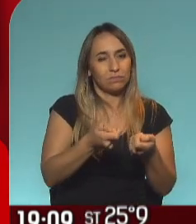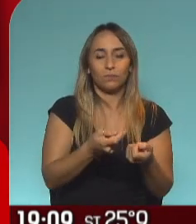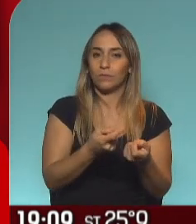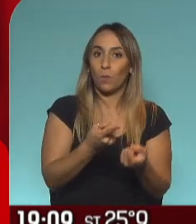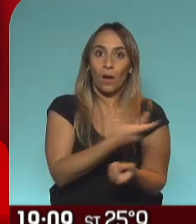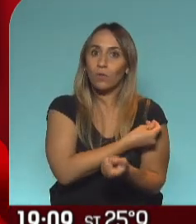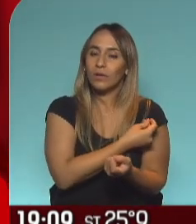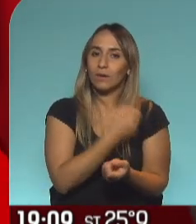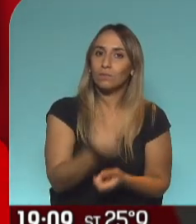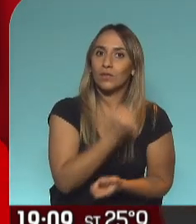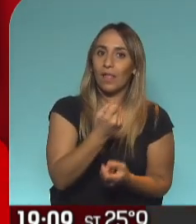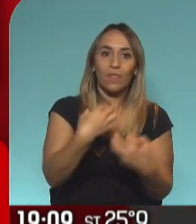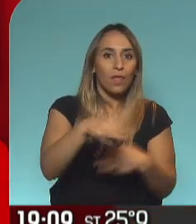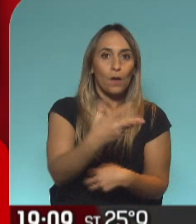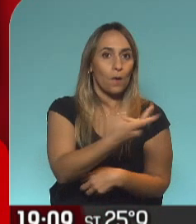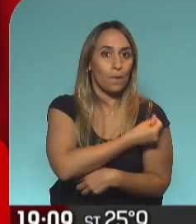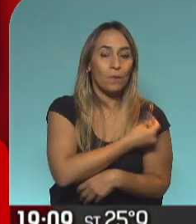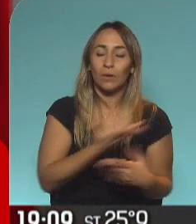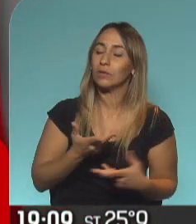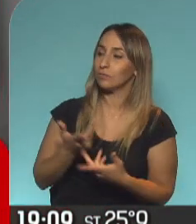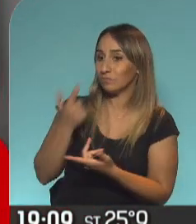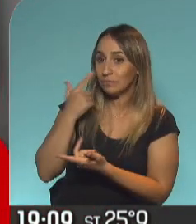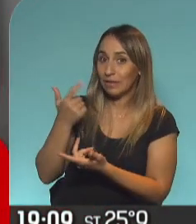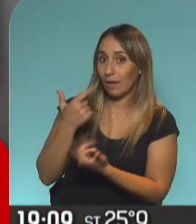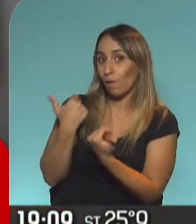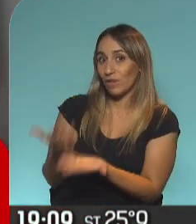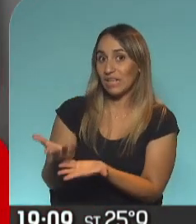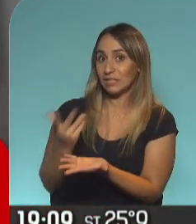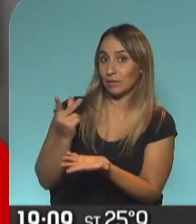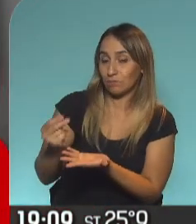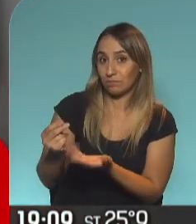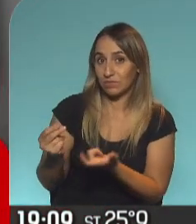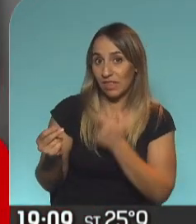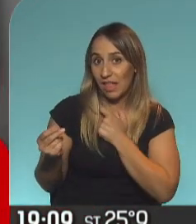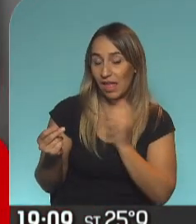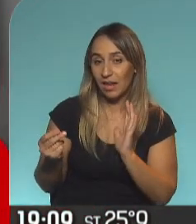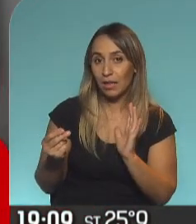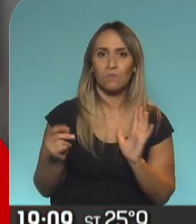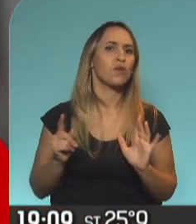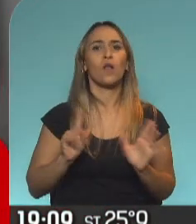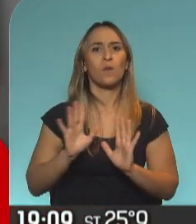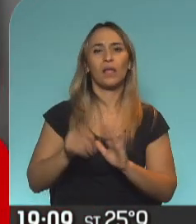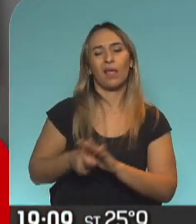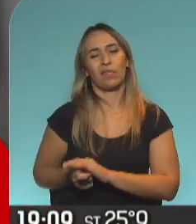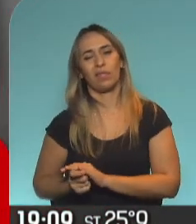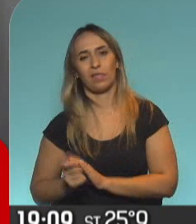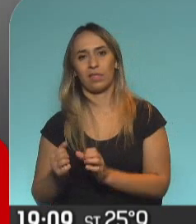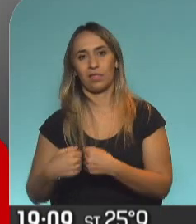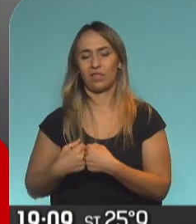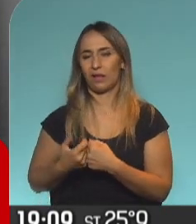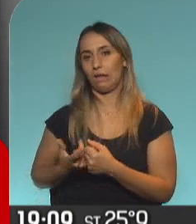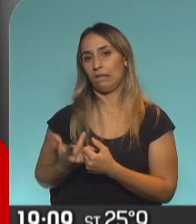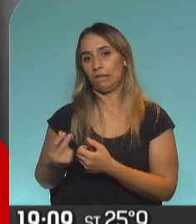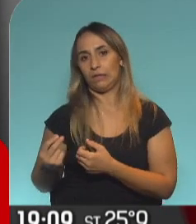vacunación, y en ese contexto es que se produjo la oferta. Una oferta que no tuvo nada de clandestino, que tampoco le